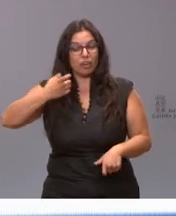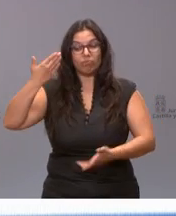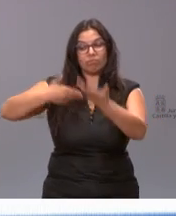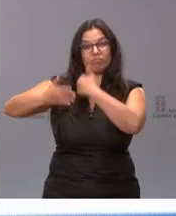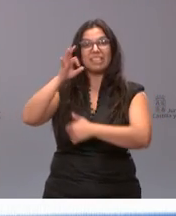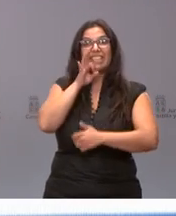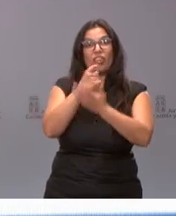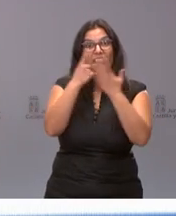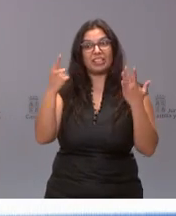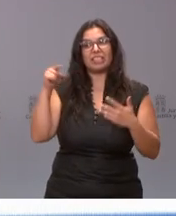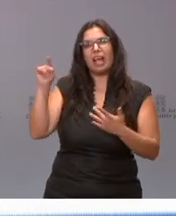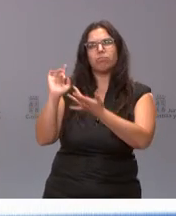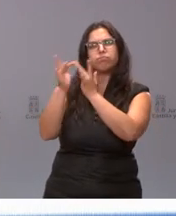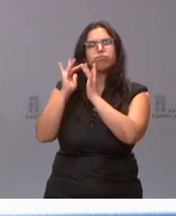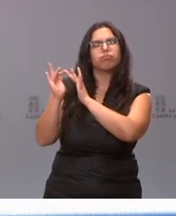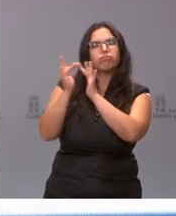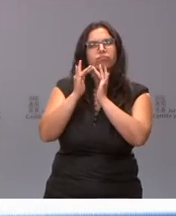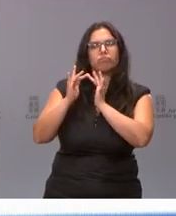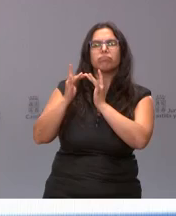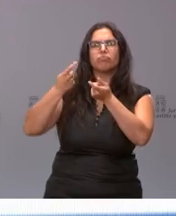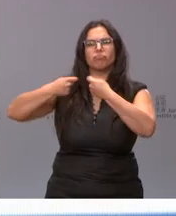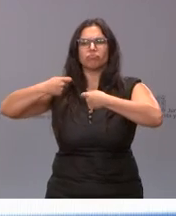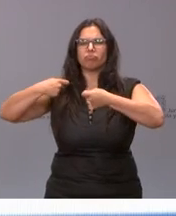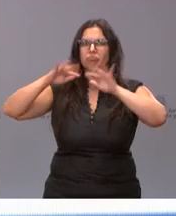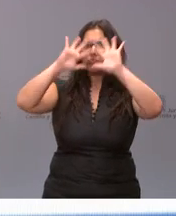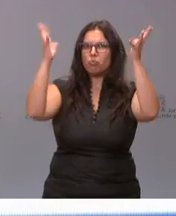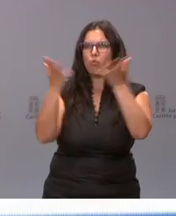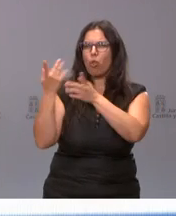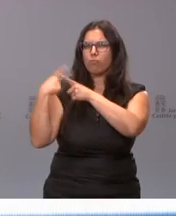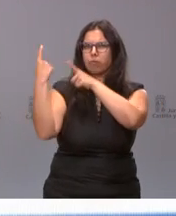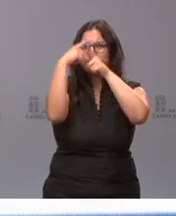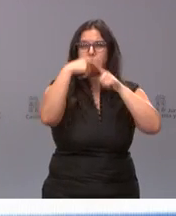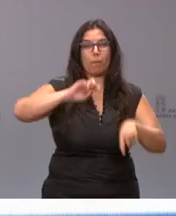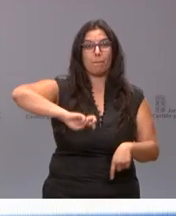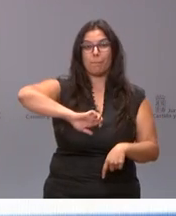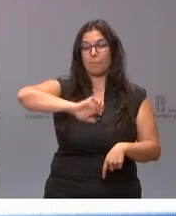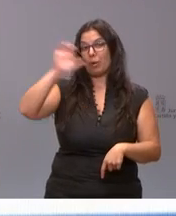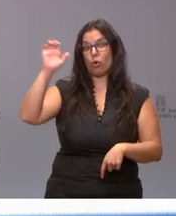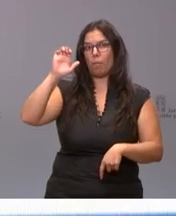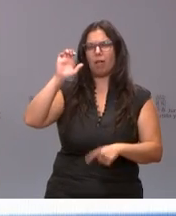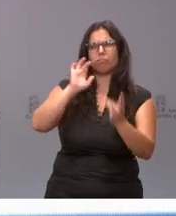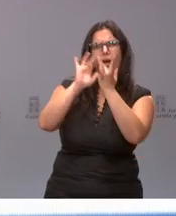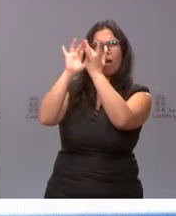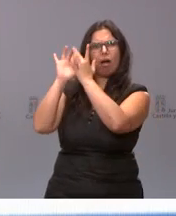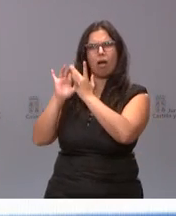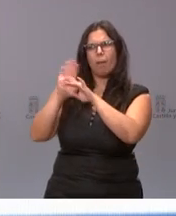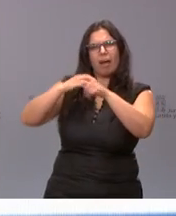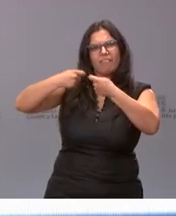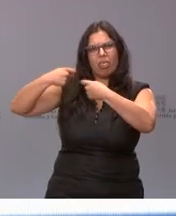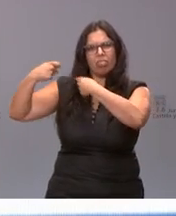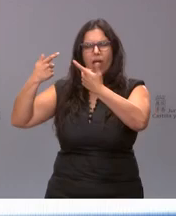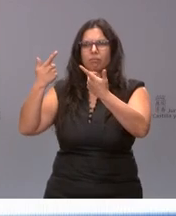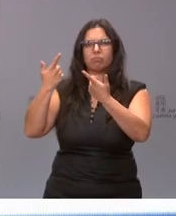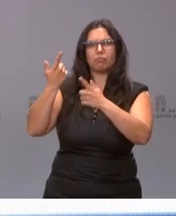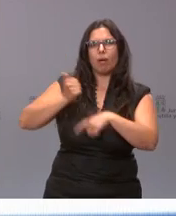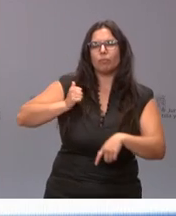siglo XVI se relacionaba de manera internacional, sobre todo con Europa, en todos aquellos mercados y